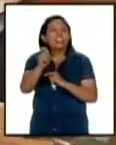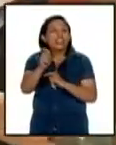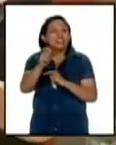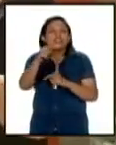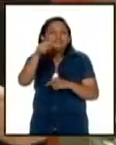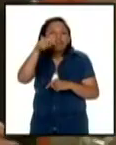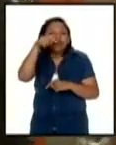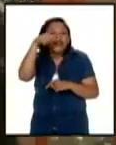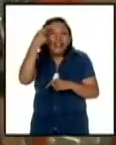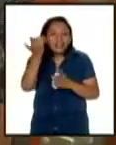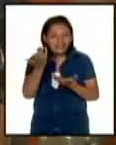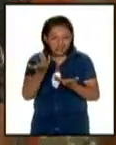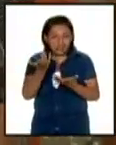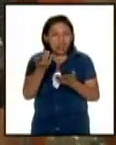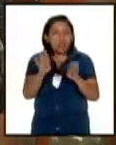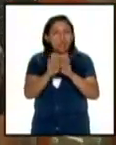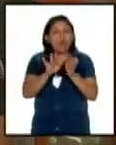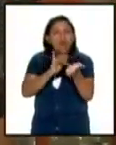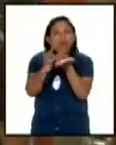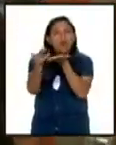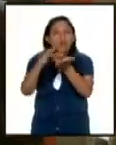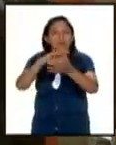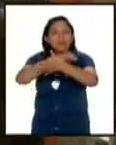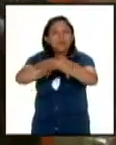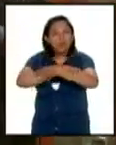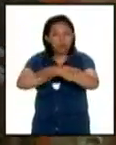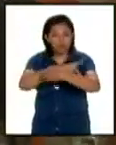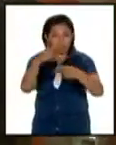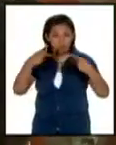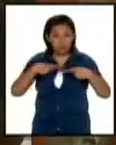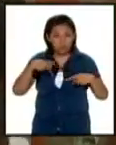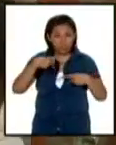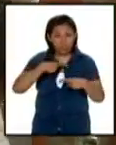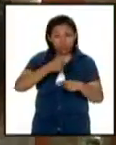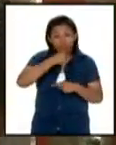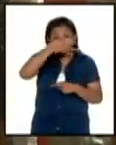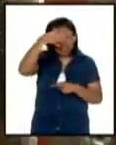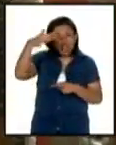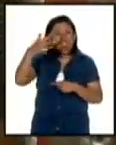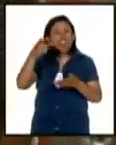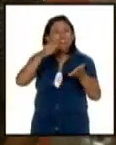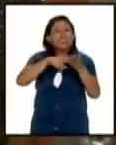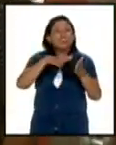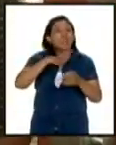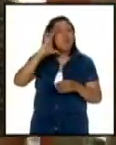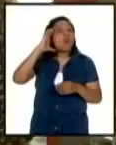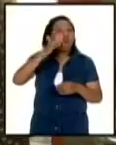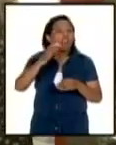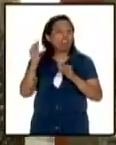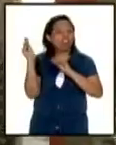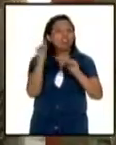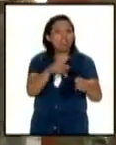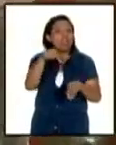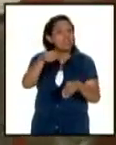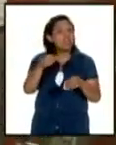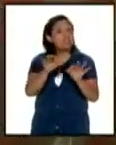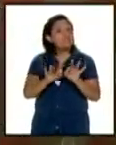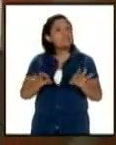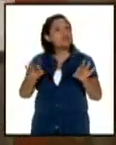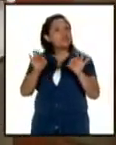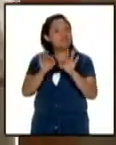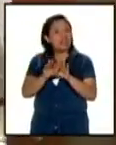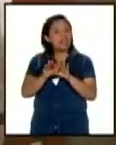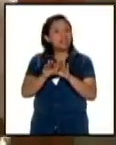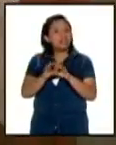solidaridad. Las personas mayores, quienes han sufrido la crueldad del abandono, aquí son importantes. Alguien